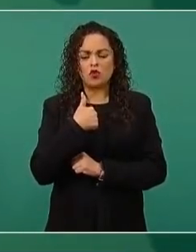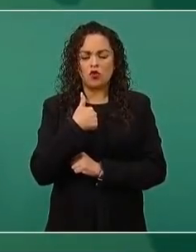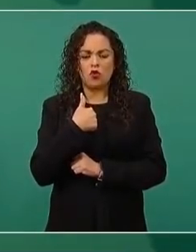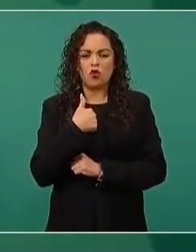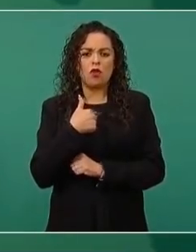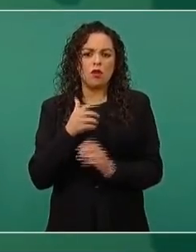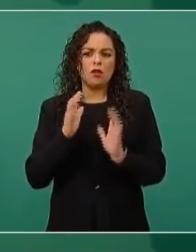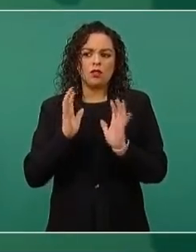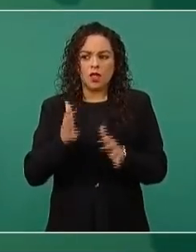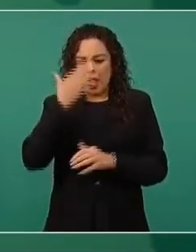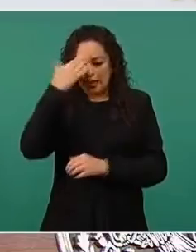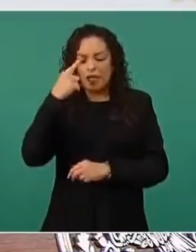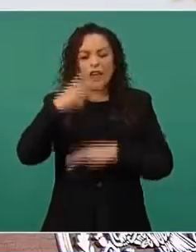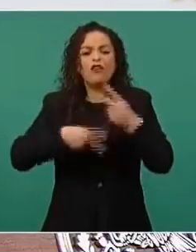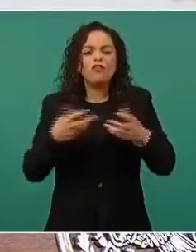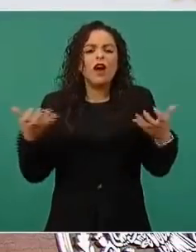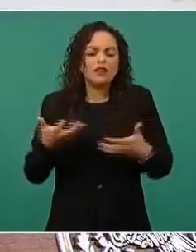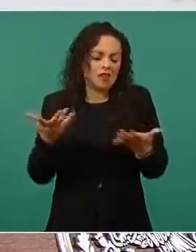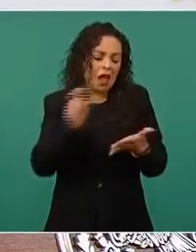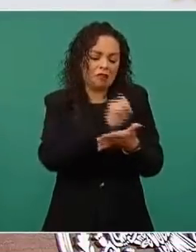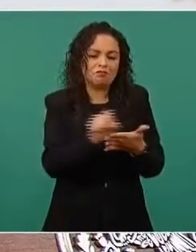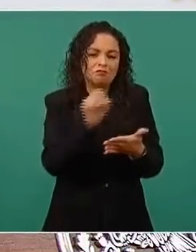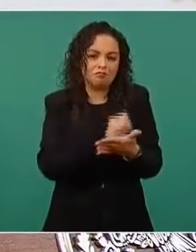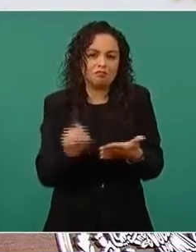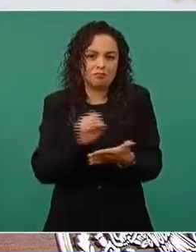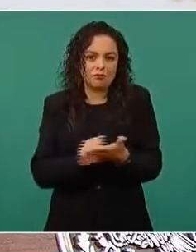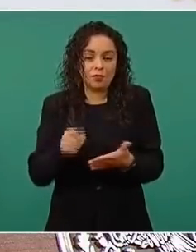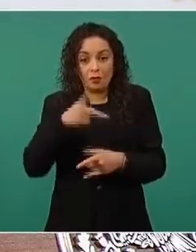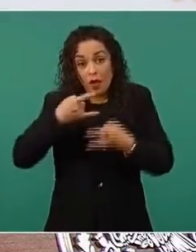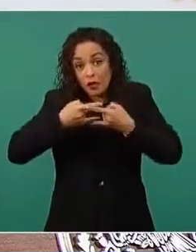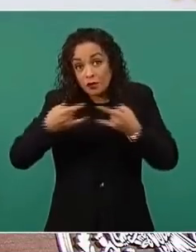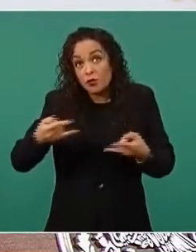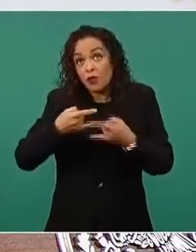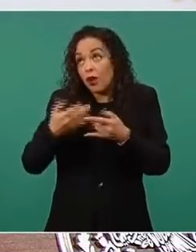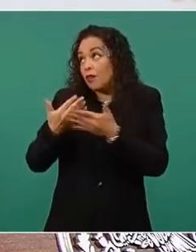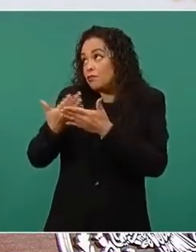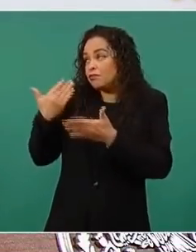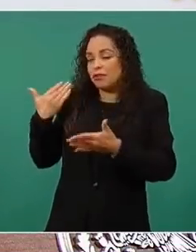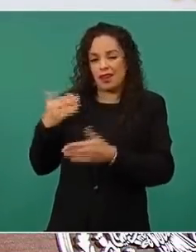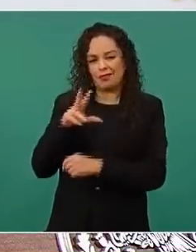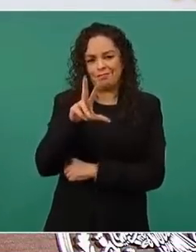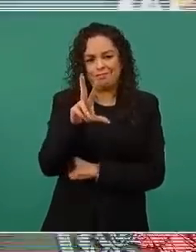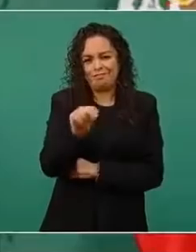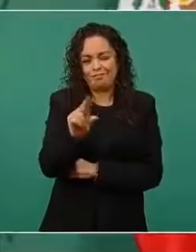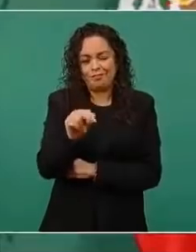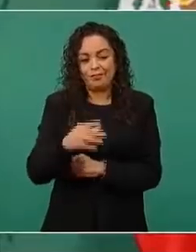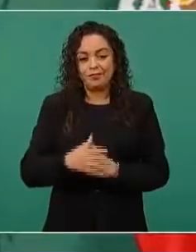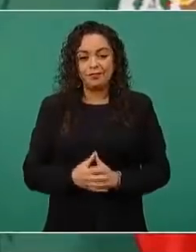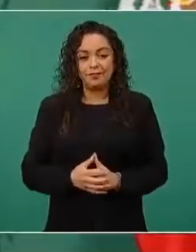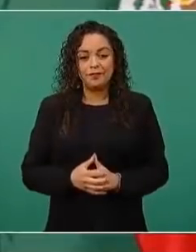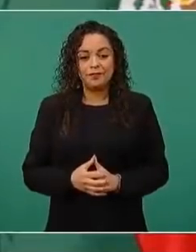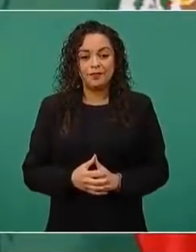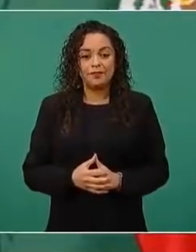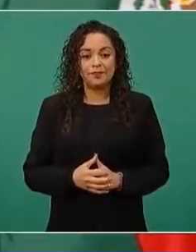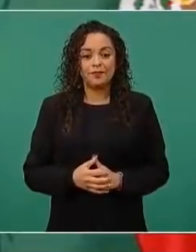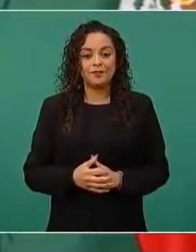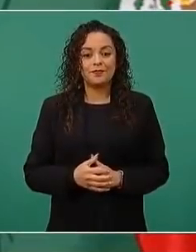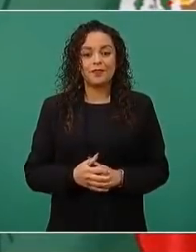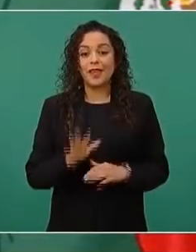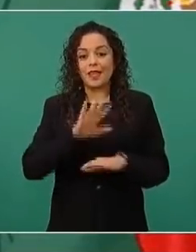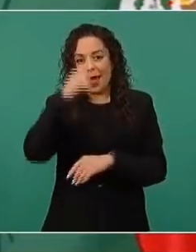eso nada de anécdotas y demás, pero fíjense, ya para concluir, ya me faltan aquí dos